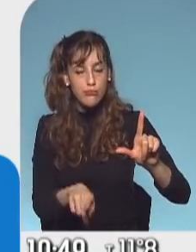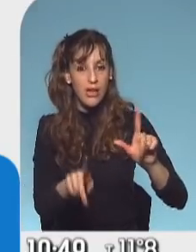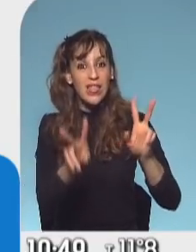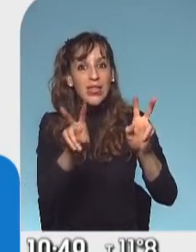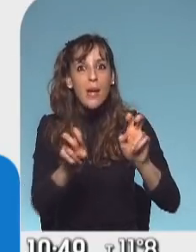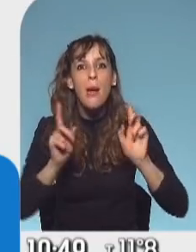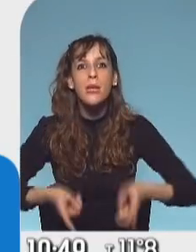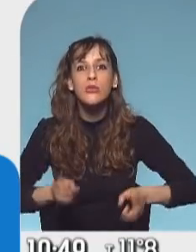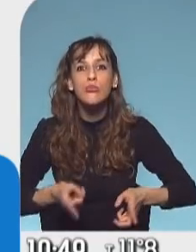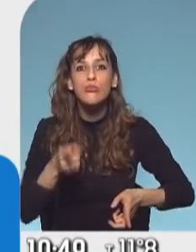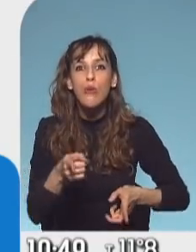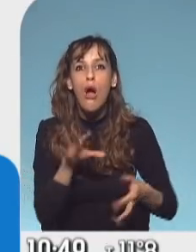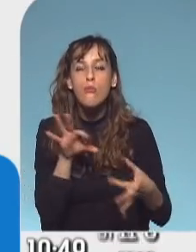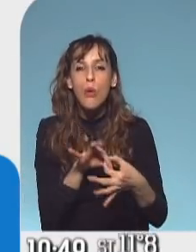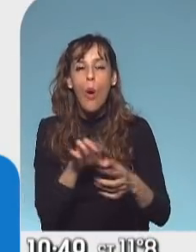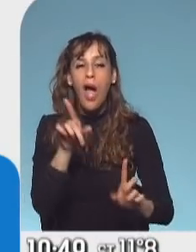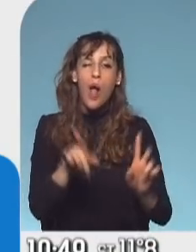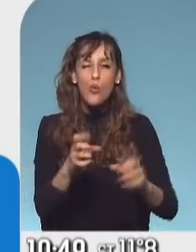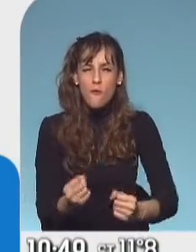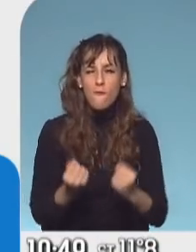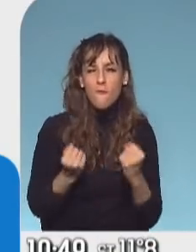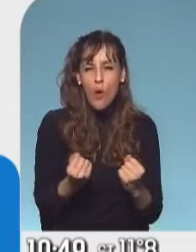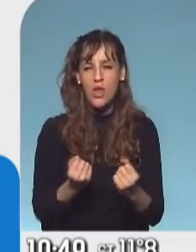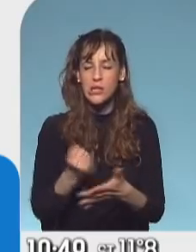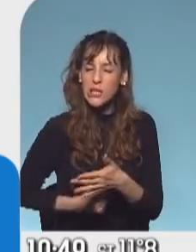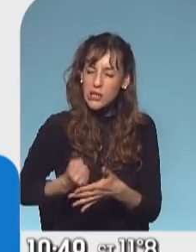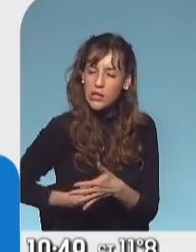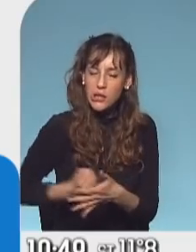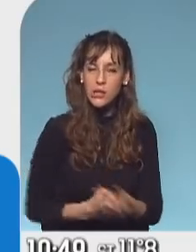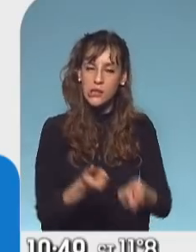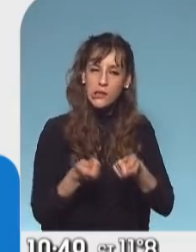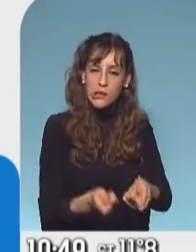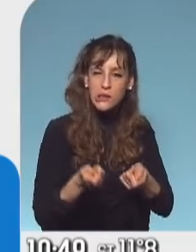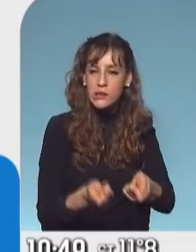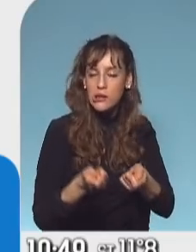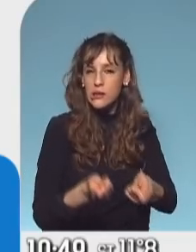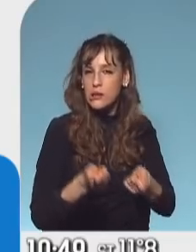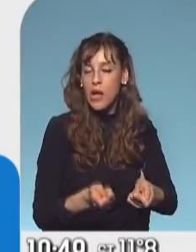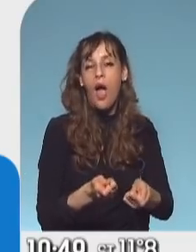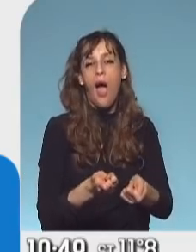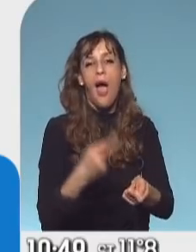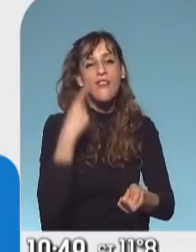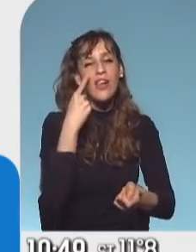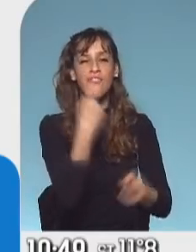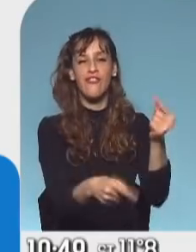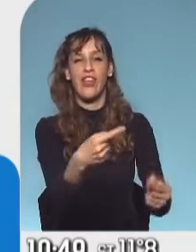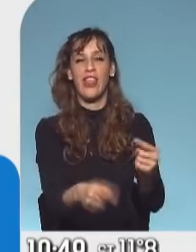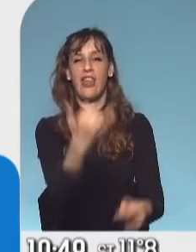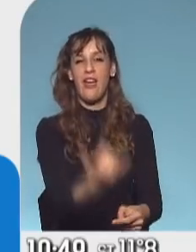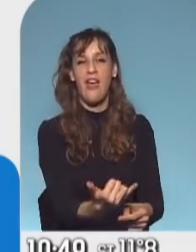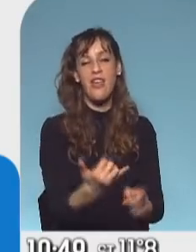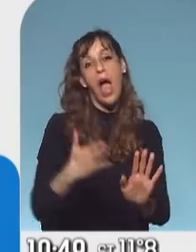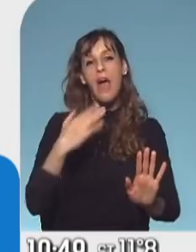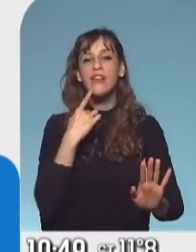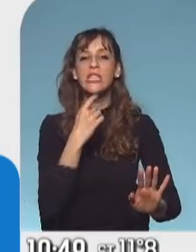que habla del esfuerzo que hacen algunos por convencernos que somos distintos, por ver si Alberto le presta más atención a